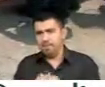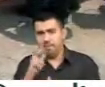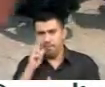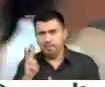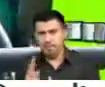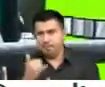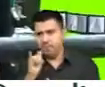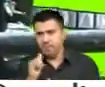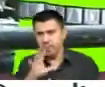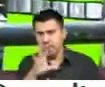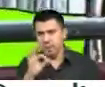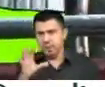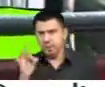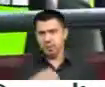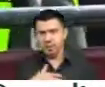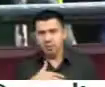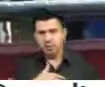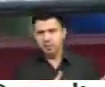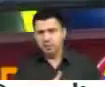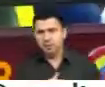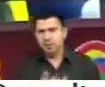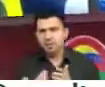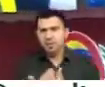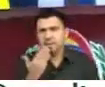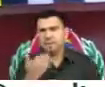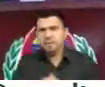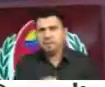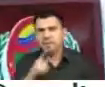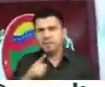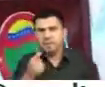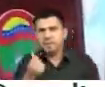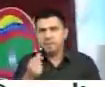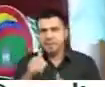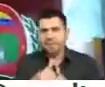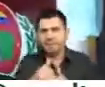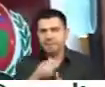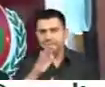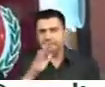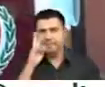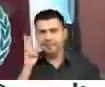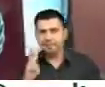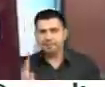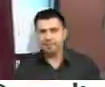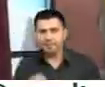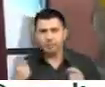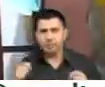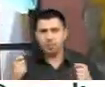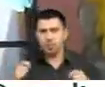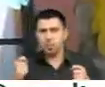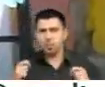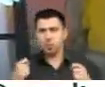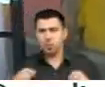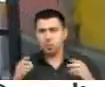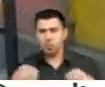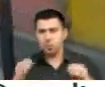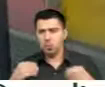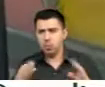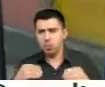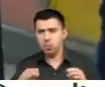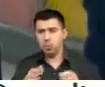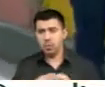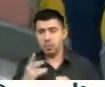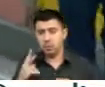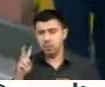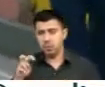billetes de 500 bolívares de acuerdo al nuevo cono monetario. Vienen de Suecia, de Estocolmo específicamente, y ya estarían llegando. Se cree que